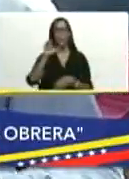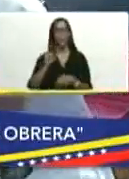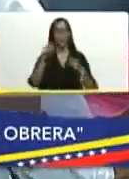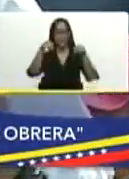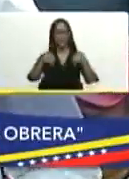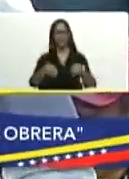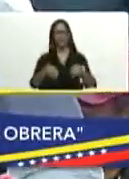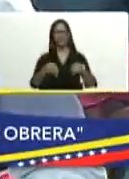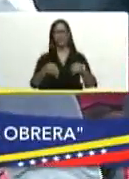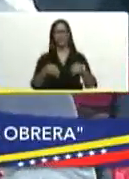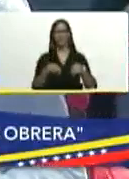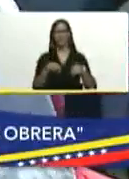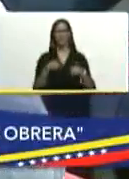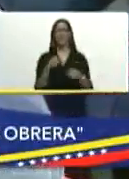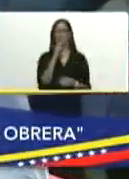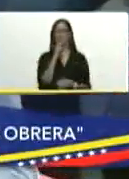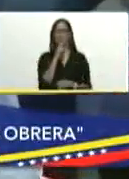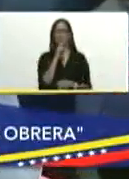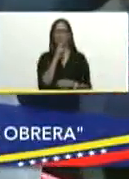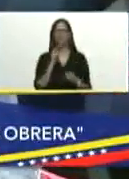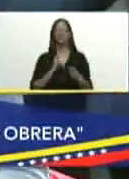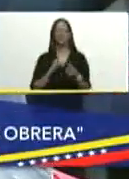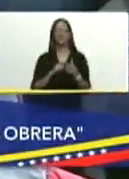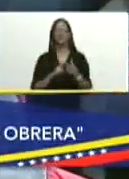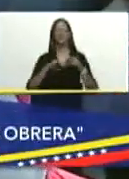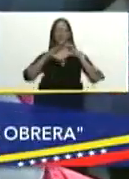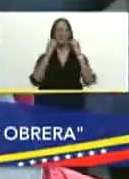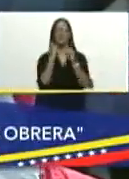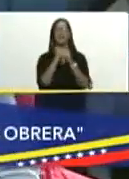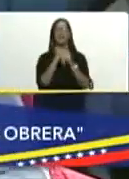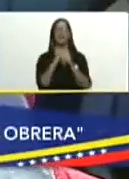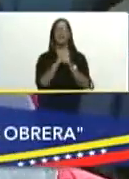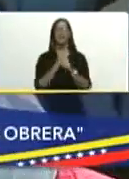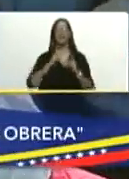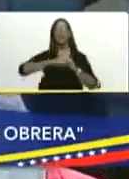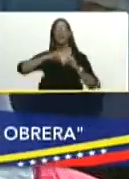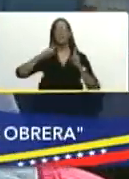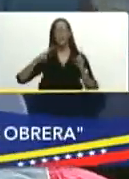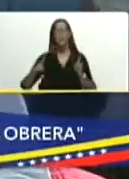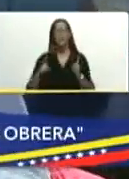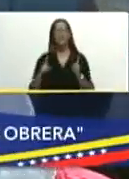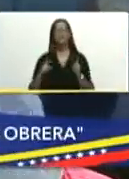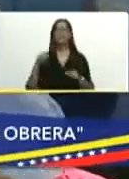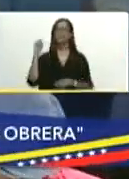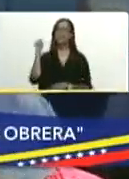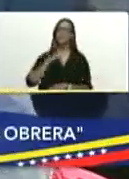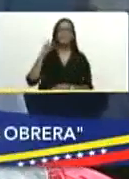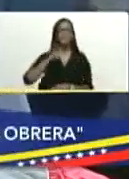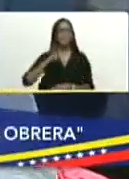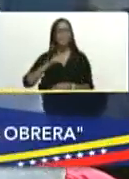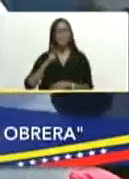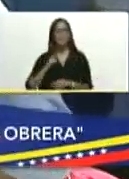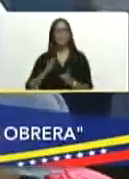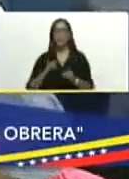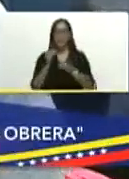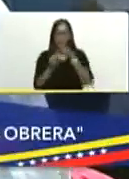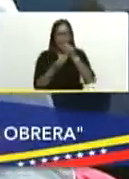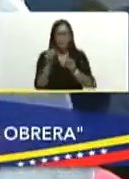se nos dificultó por eso la clase Obrera de corpolé se vio en la necesidad de innovar